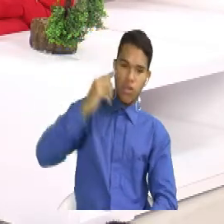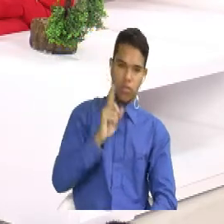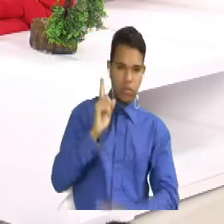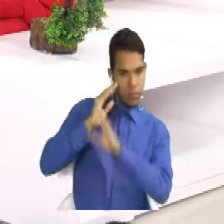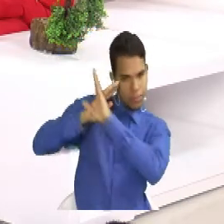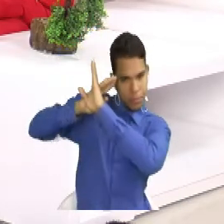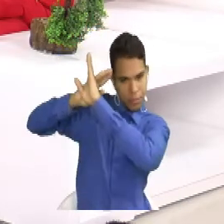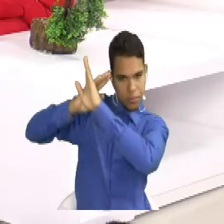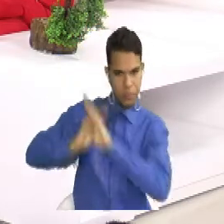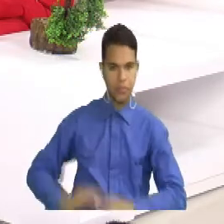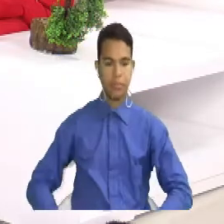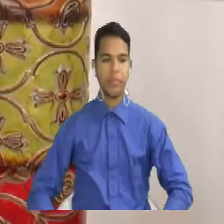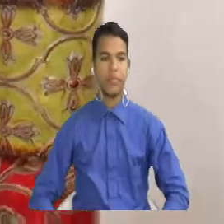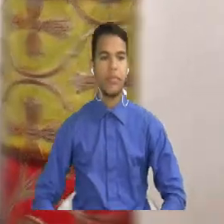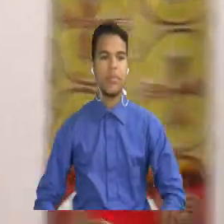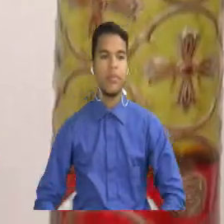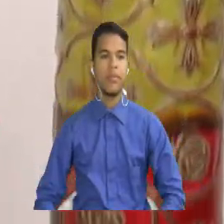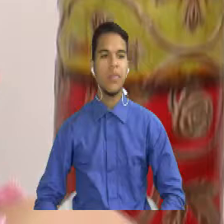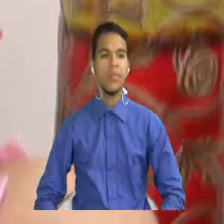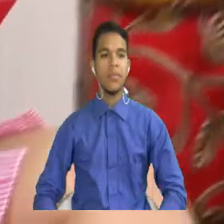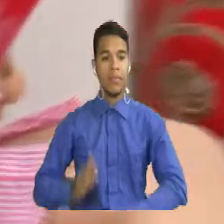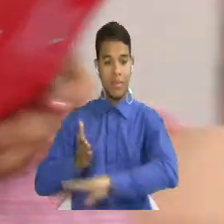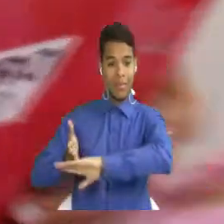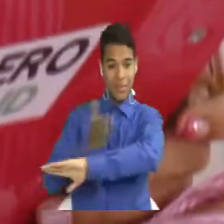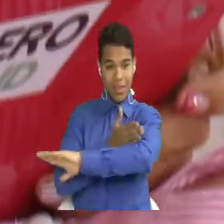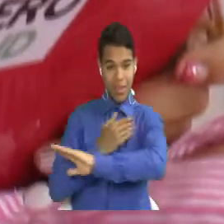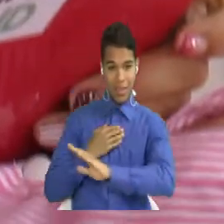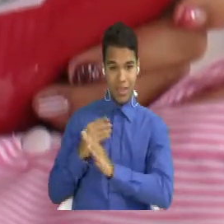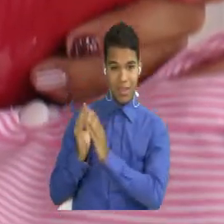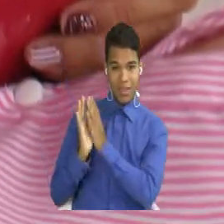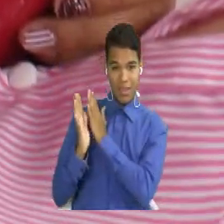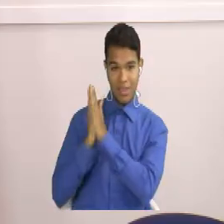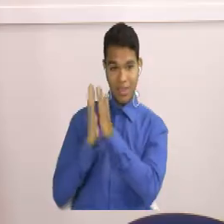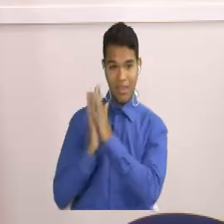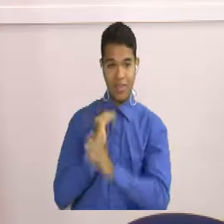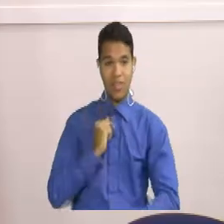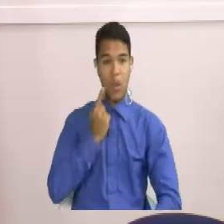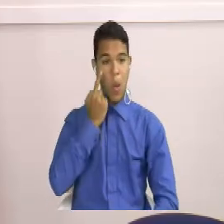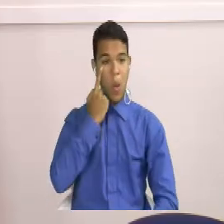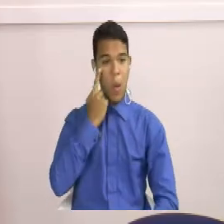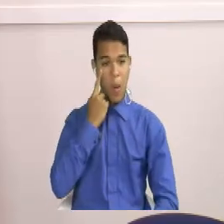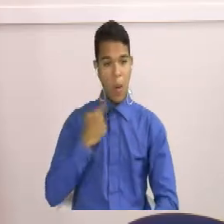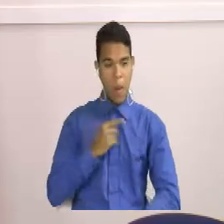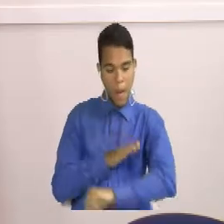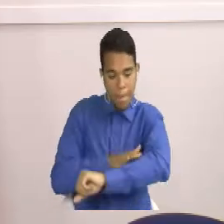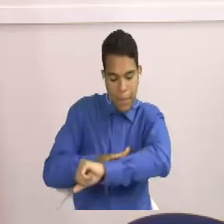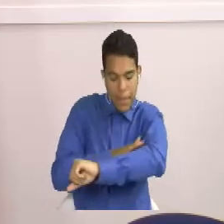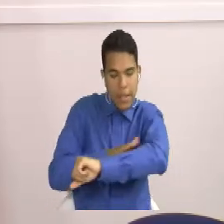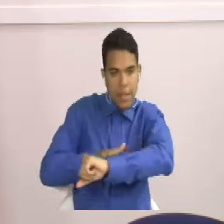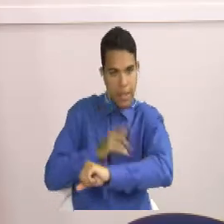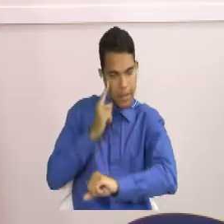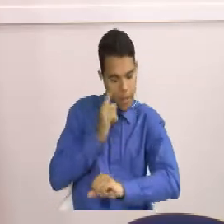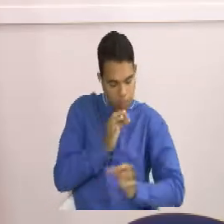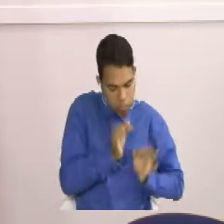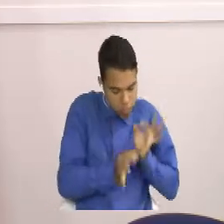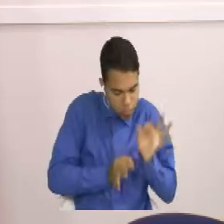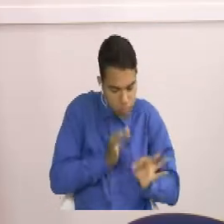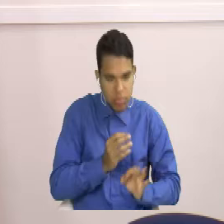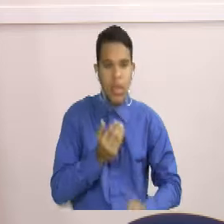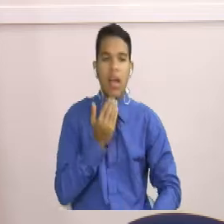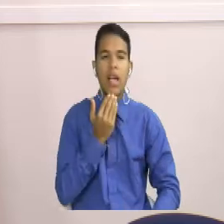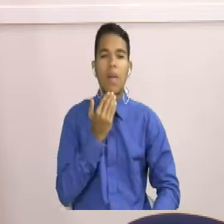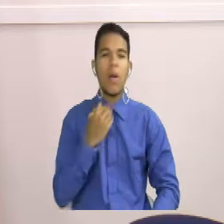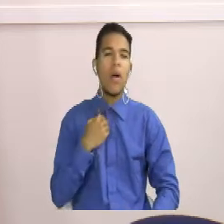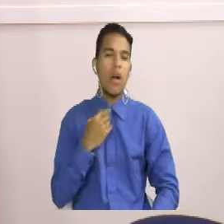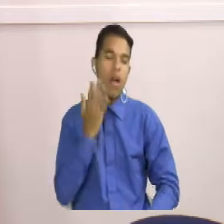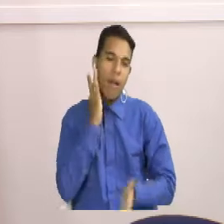Bueno, ahorita nos hablabas de algo importante y es el trato con nuestra piel. A veces hacemos nuestra limpieza, usamos una toalla y nos refregamos duro,